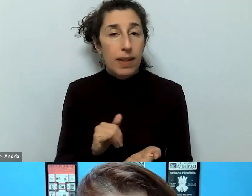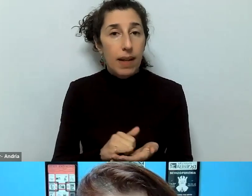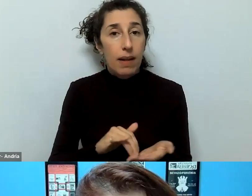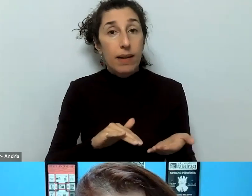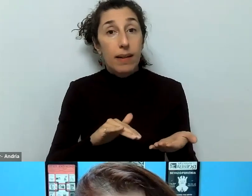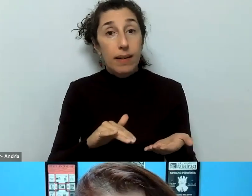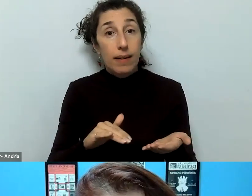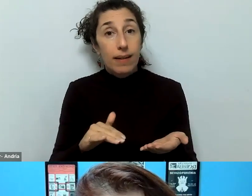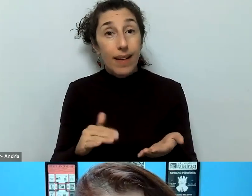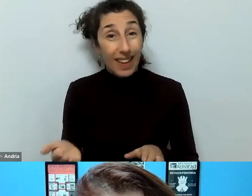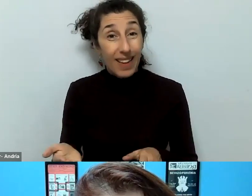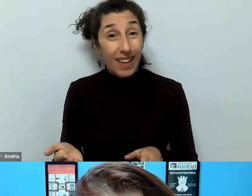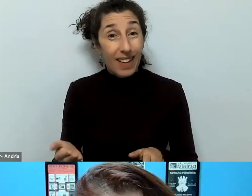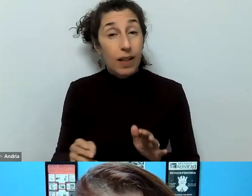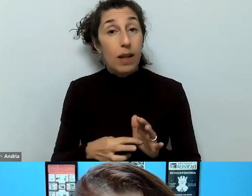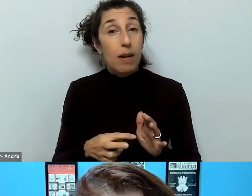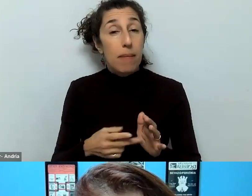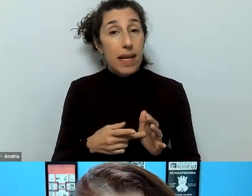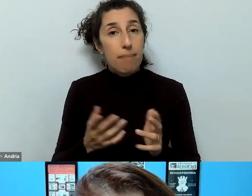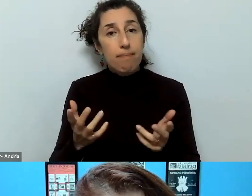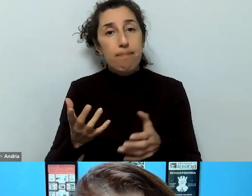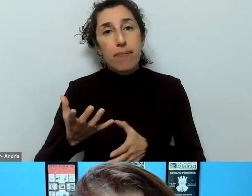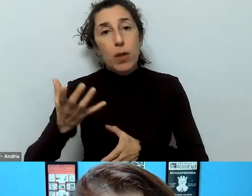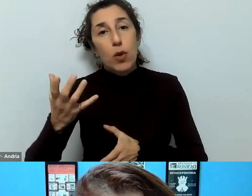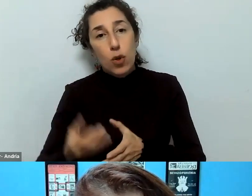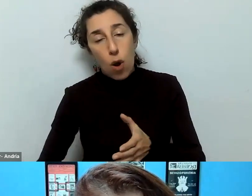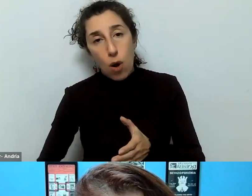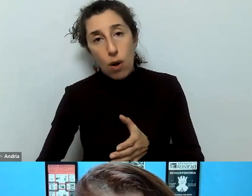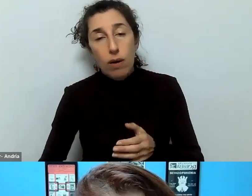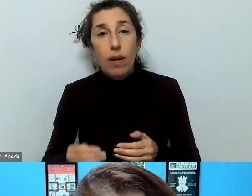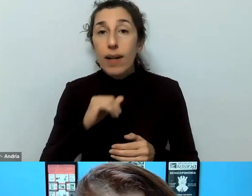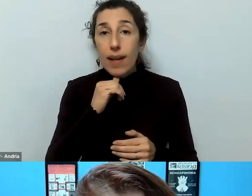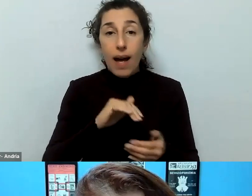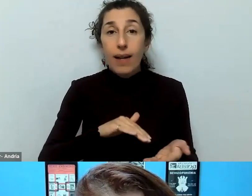que si se mueren, ya no regresan.